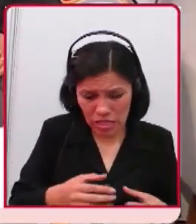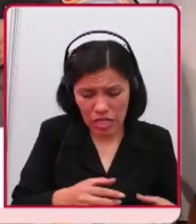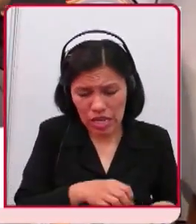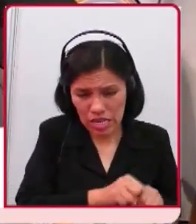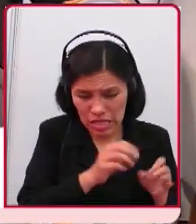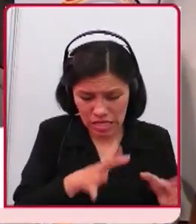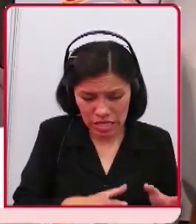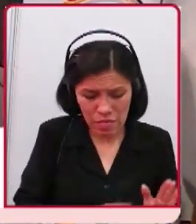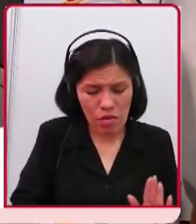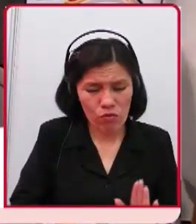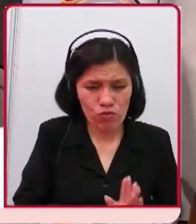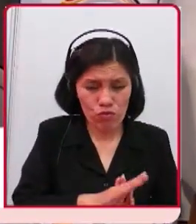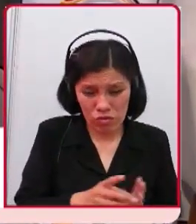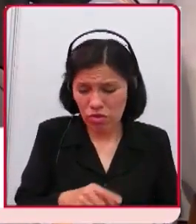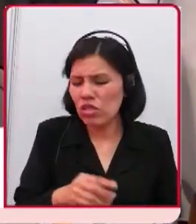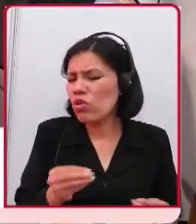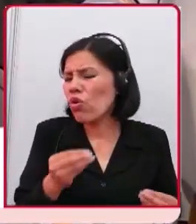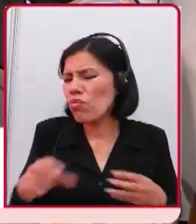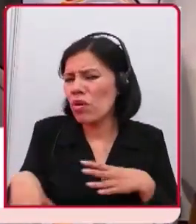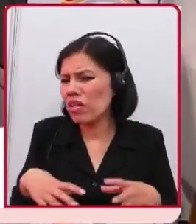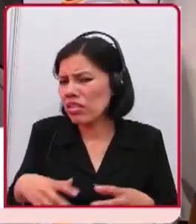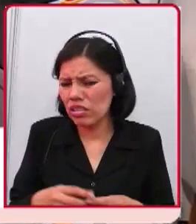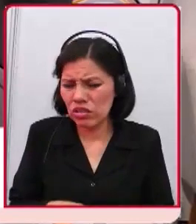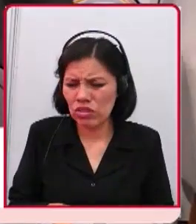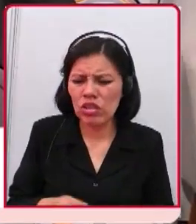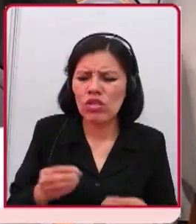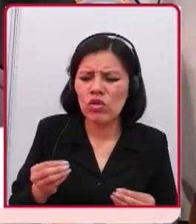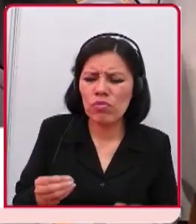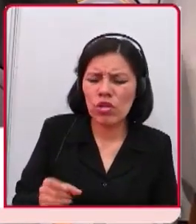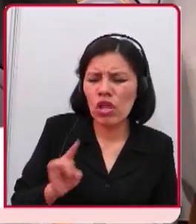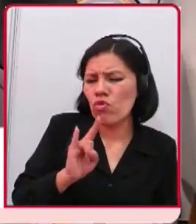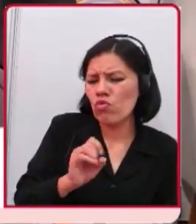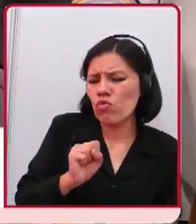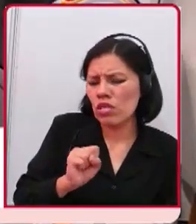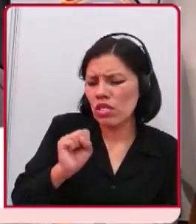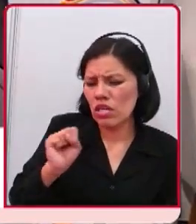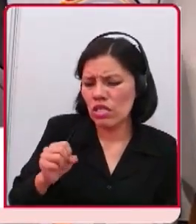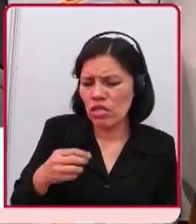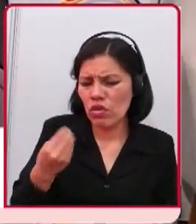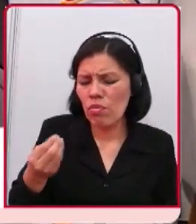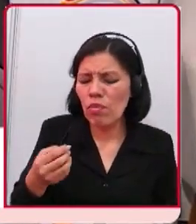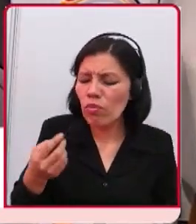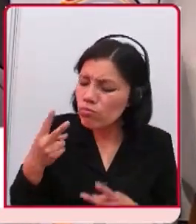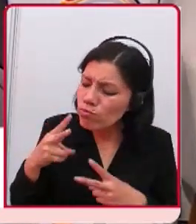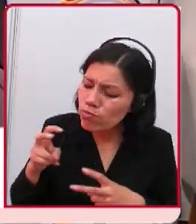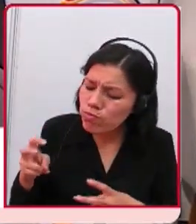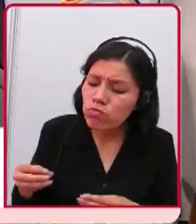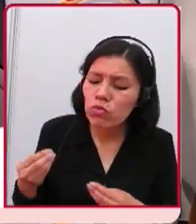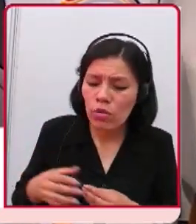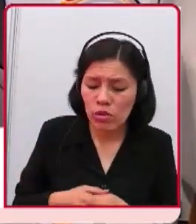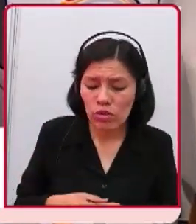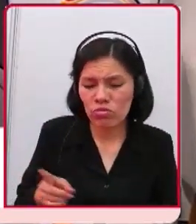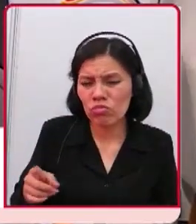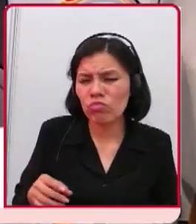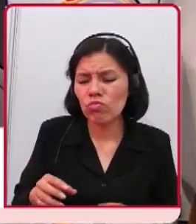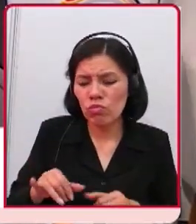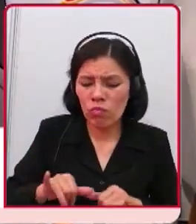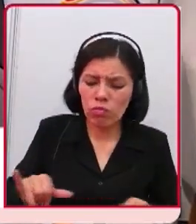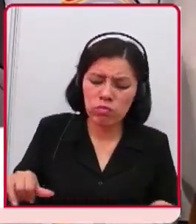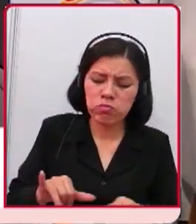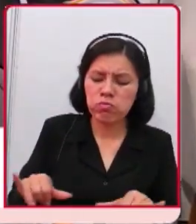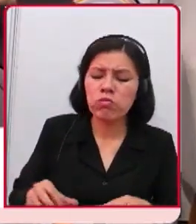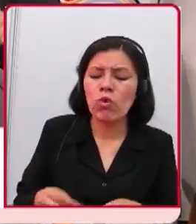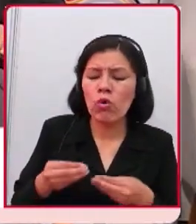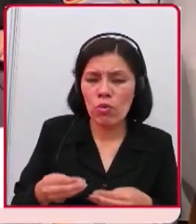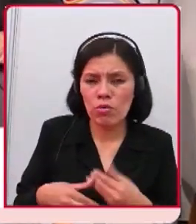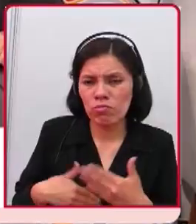¿Y cómo lo han logrado todo eso? Por ejemplo, la UCS, ¿cómo la determinas? Viene de una medición no del proceso,